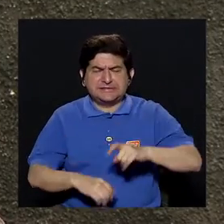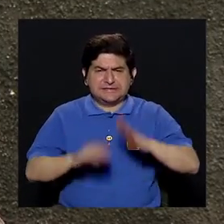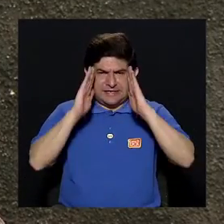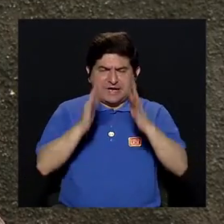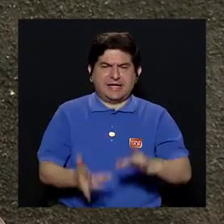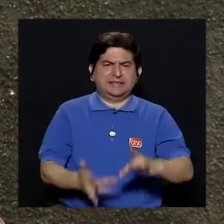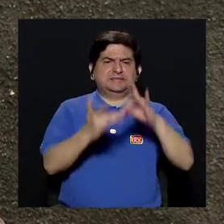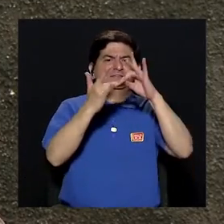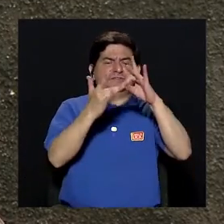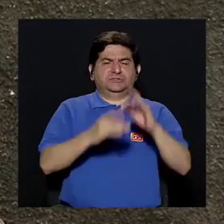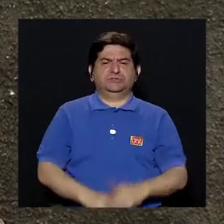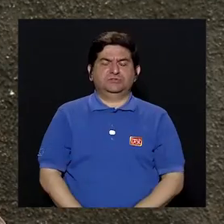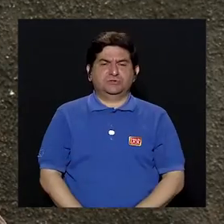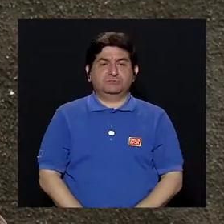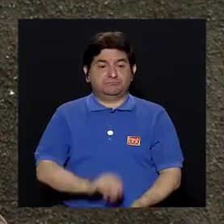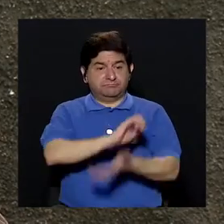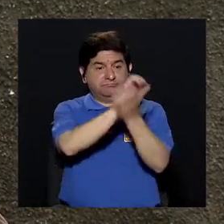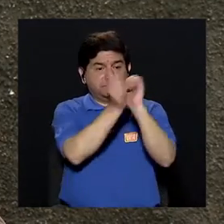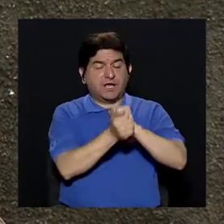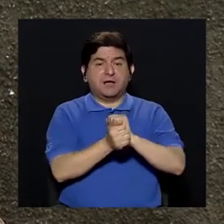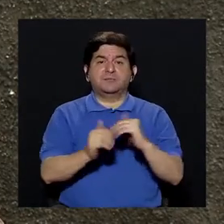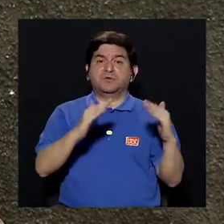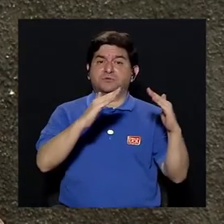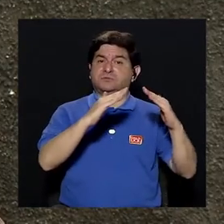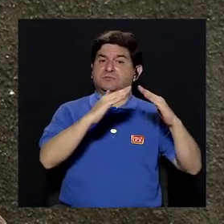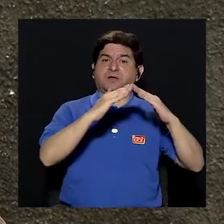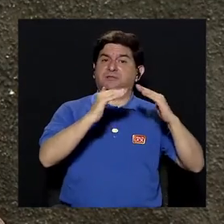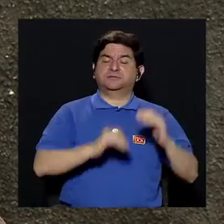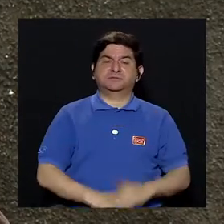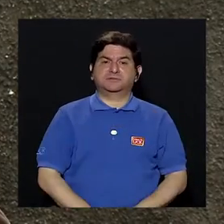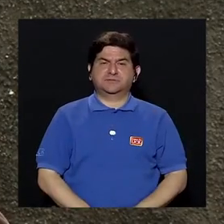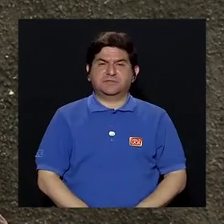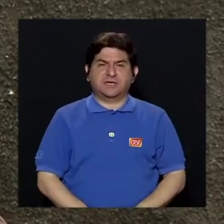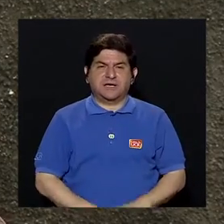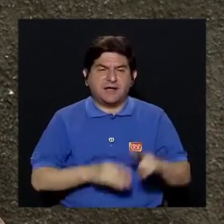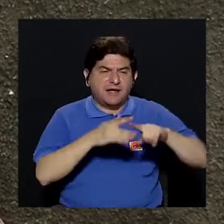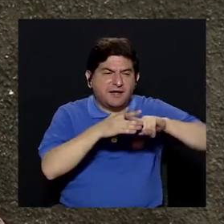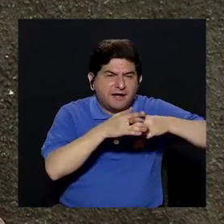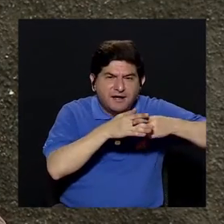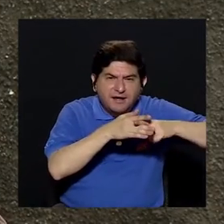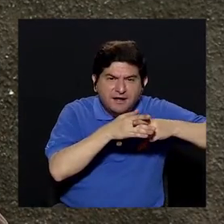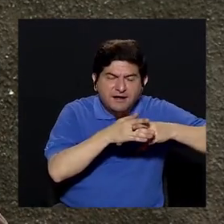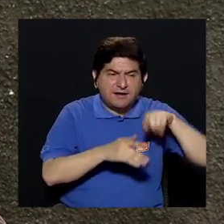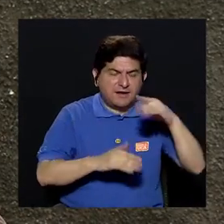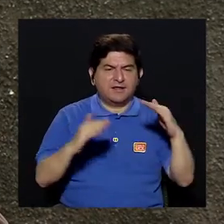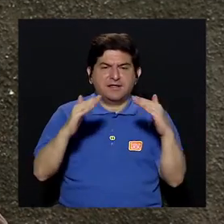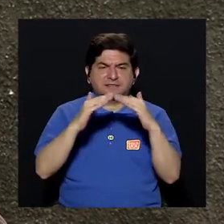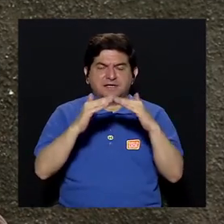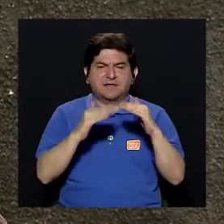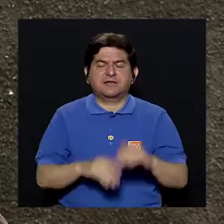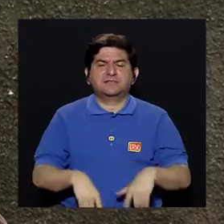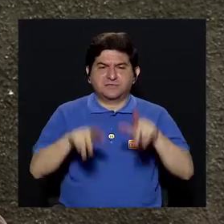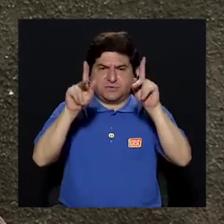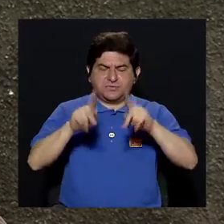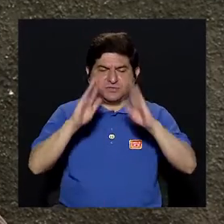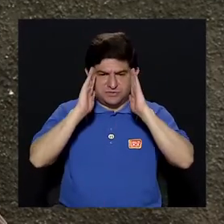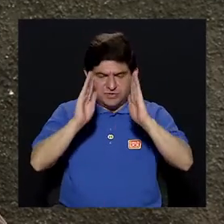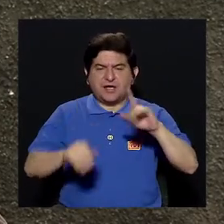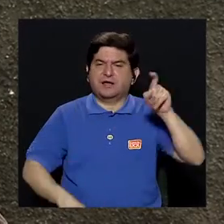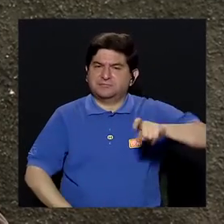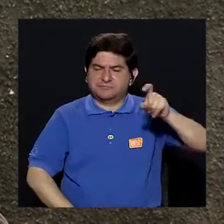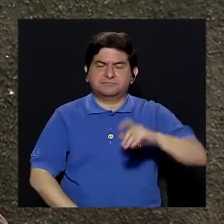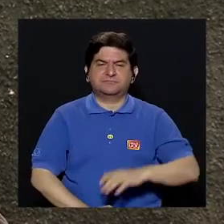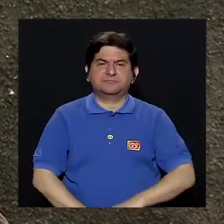especial. Van a requerir desde cambios en la casa, adecuar el domicilio de la persona para poder ser